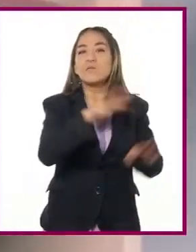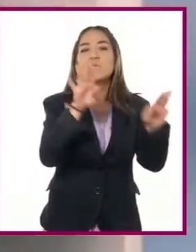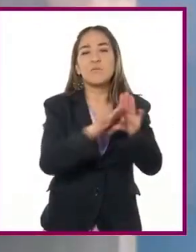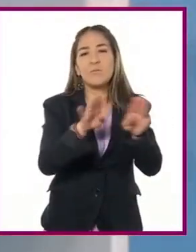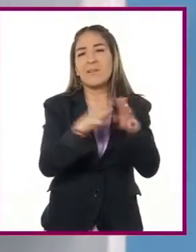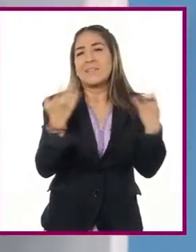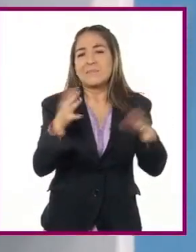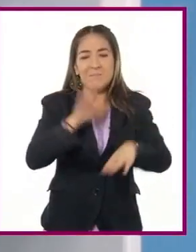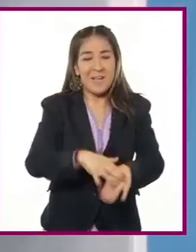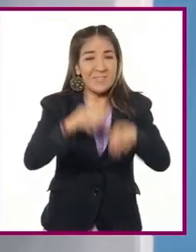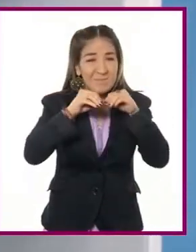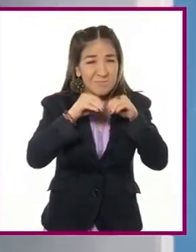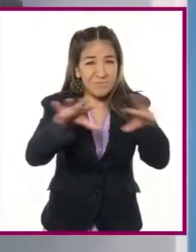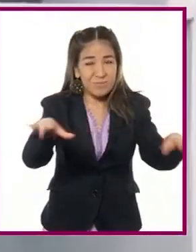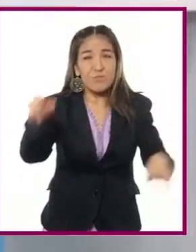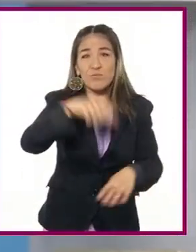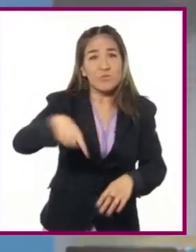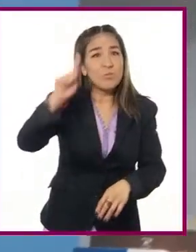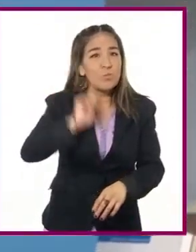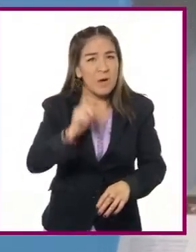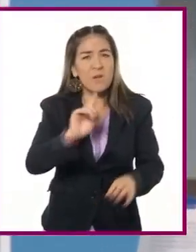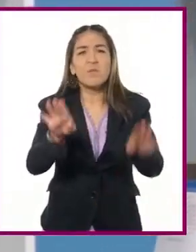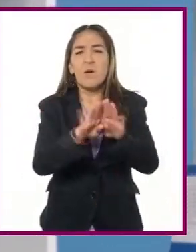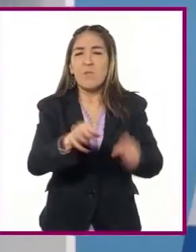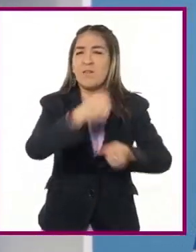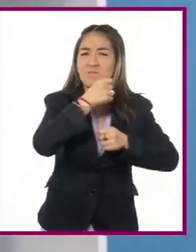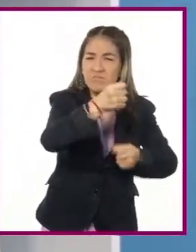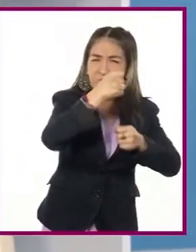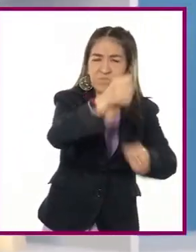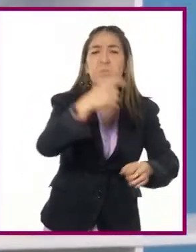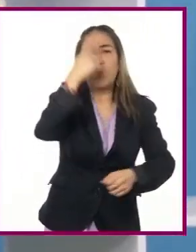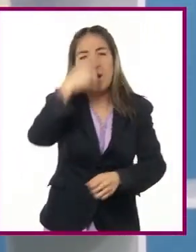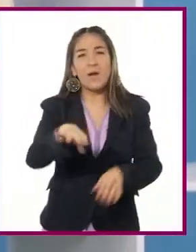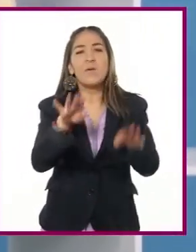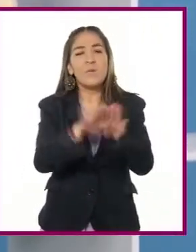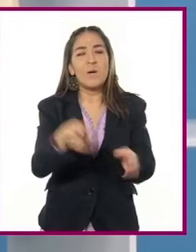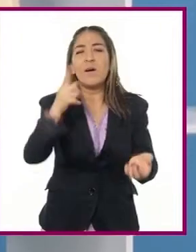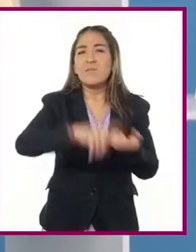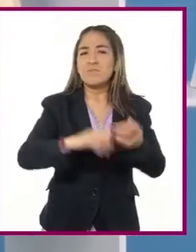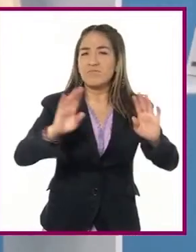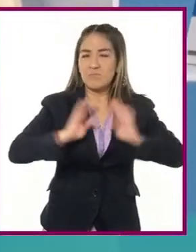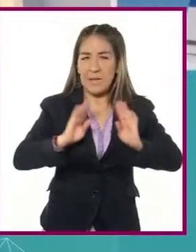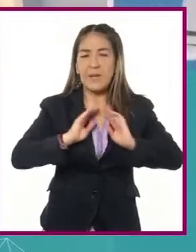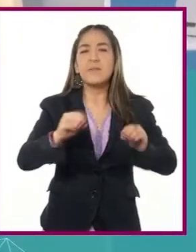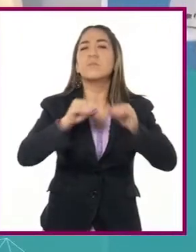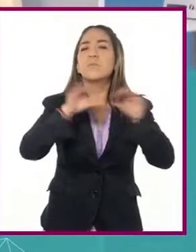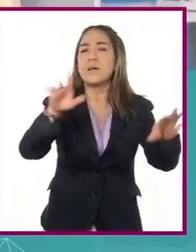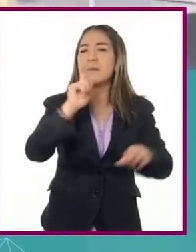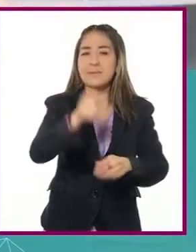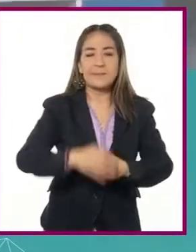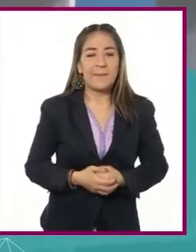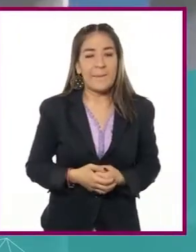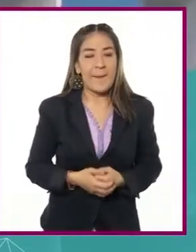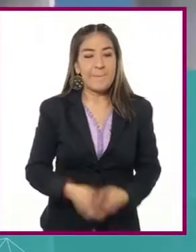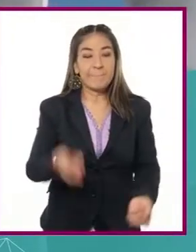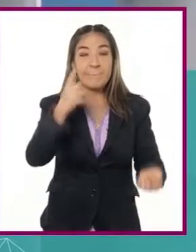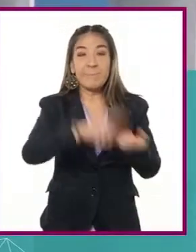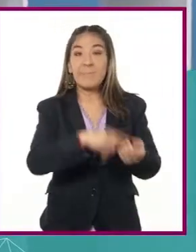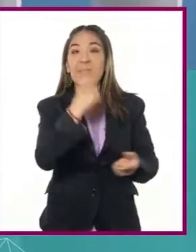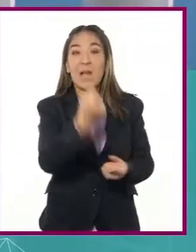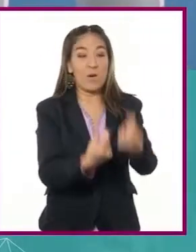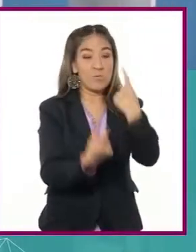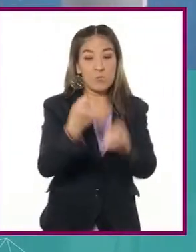masiva de las mujeres a la lucha armada, al redactar la Constitución declaraban: el hecho de que algunas